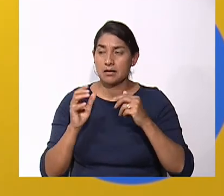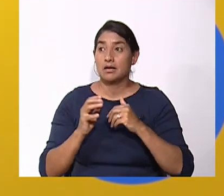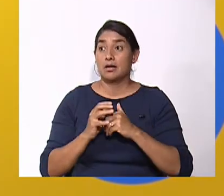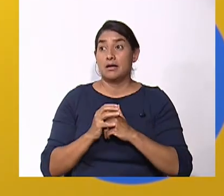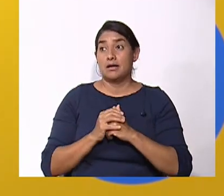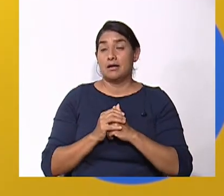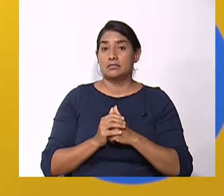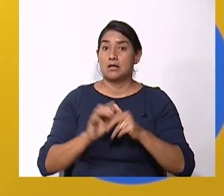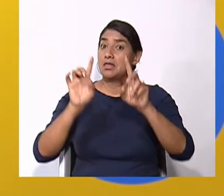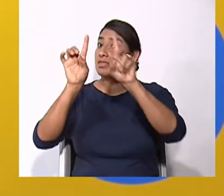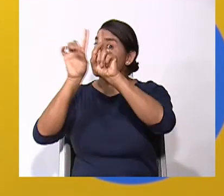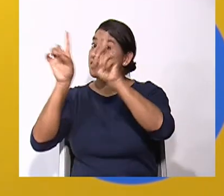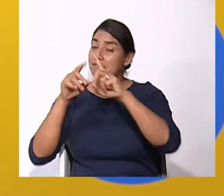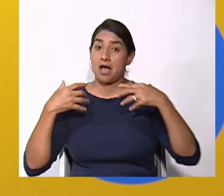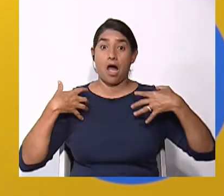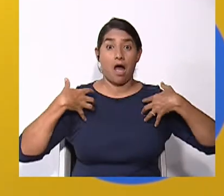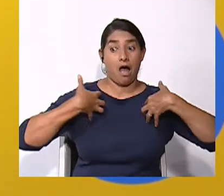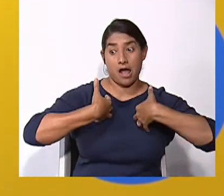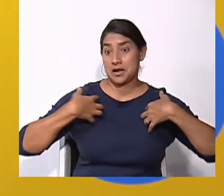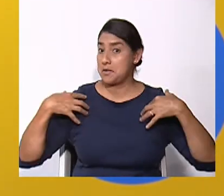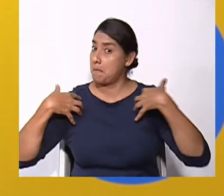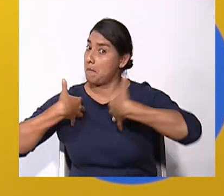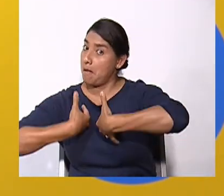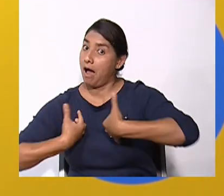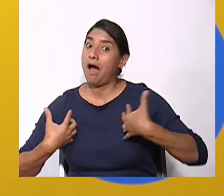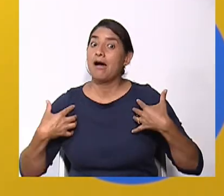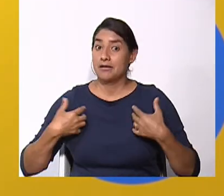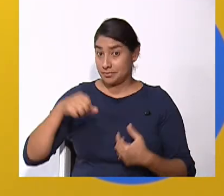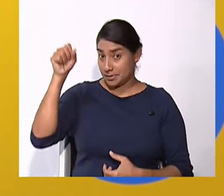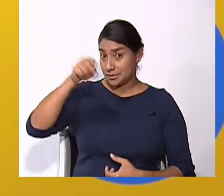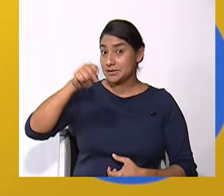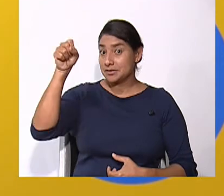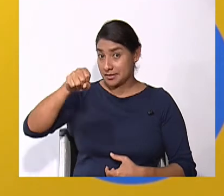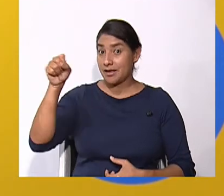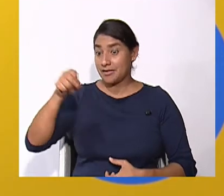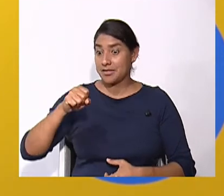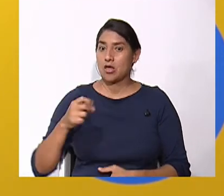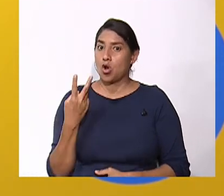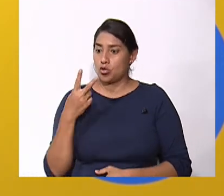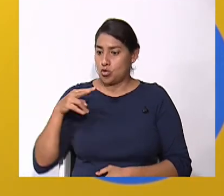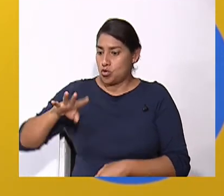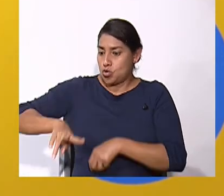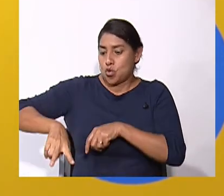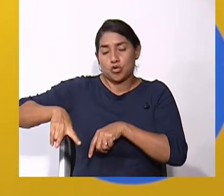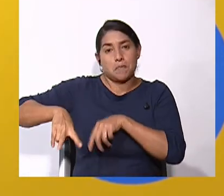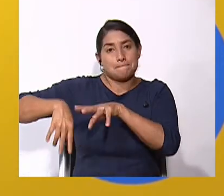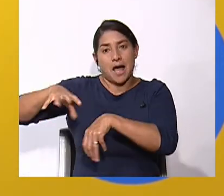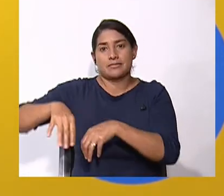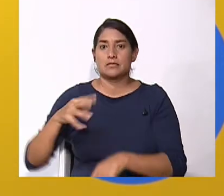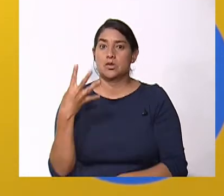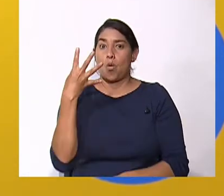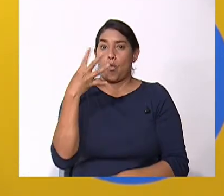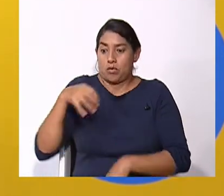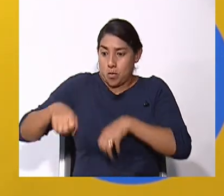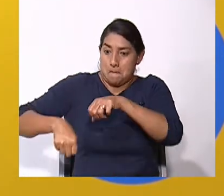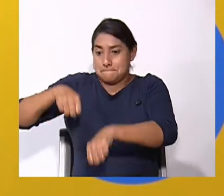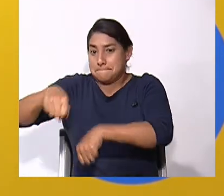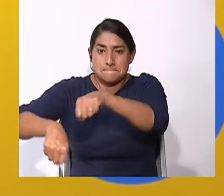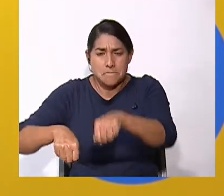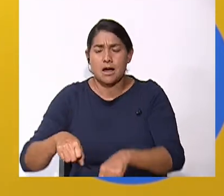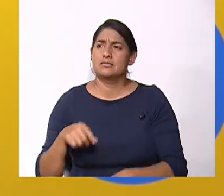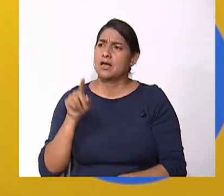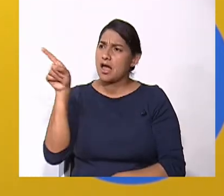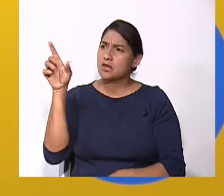De diferentes animales, sí, de mamíferos también. Muy bien, eso a